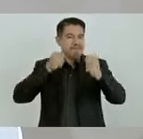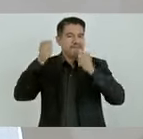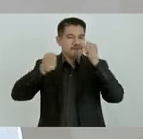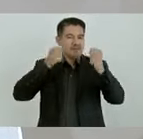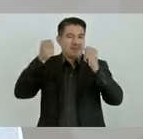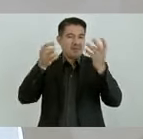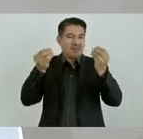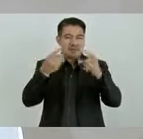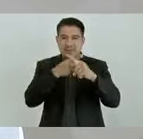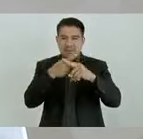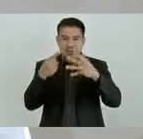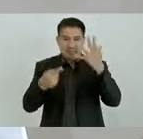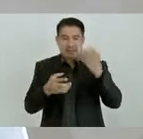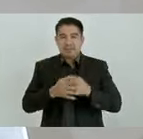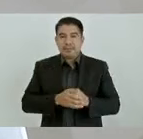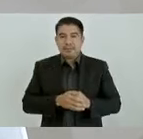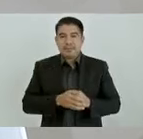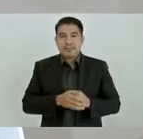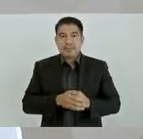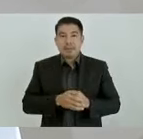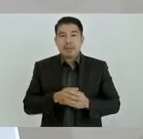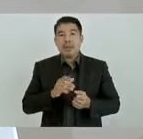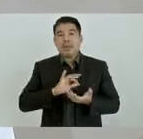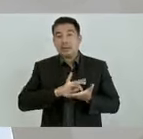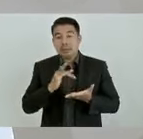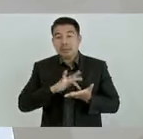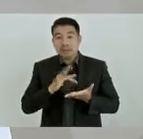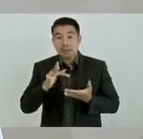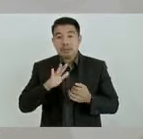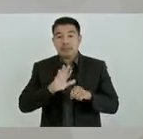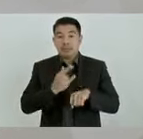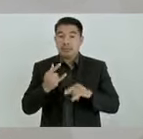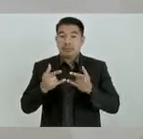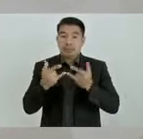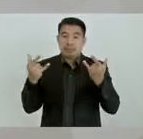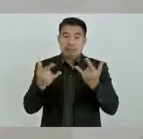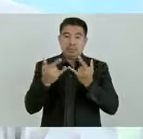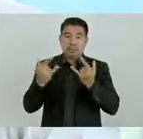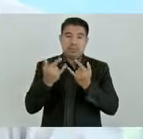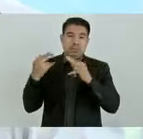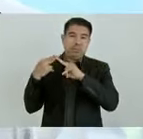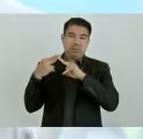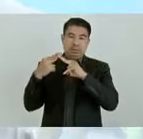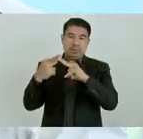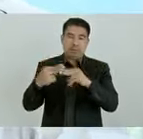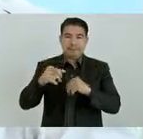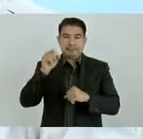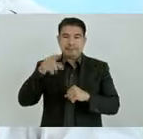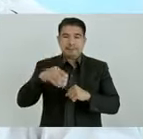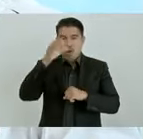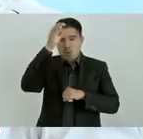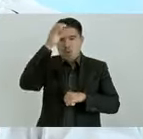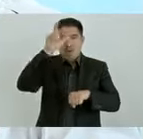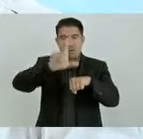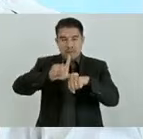gracias a su historia y a su cultura.